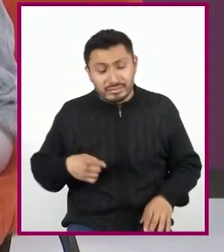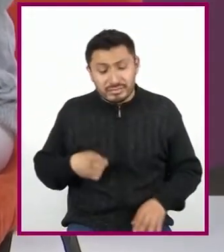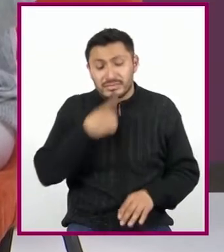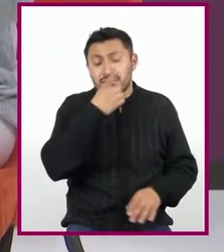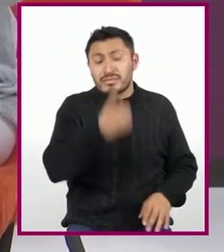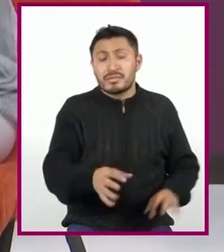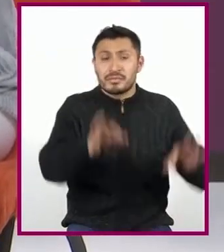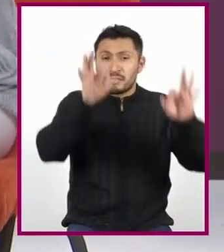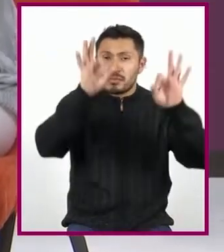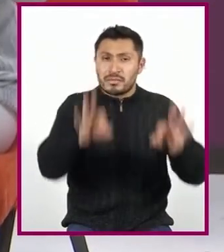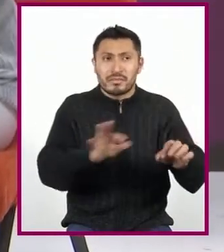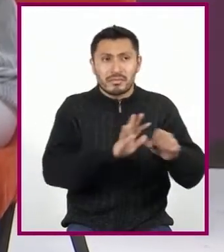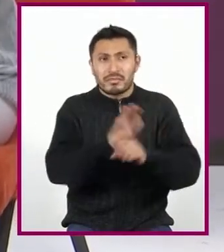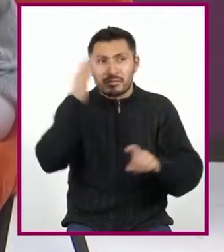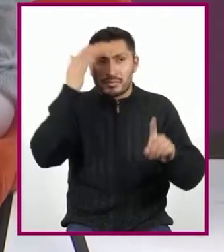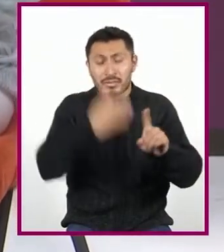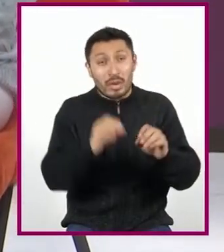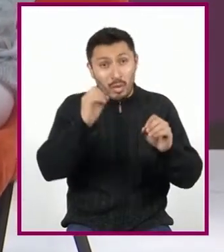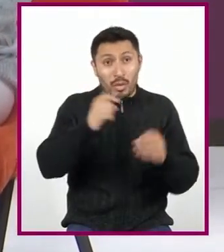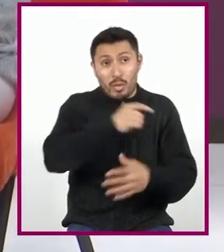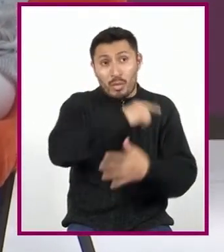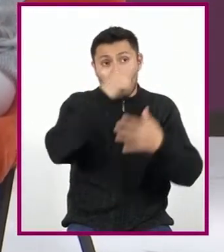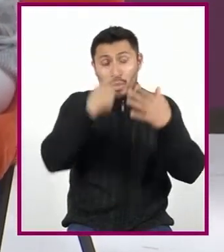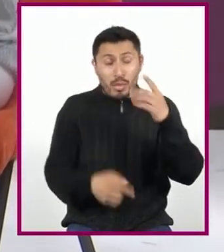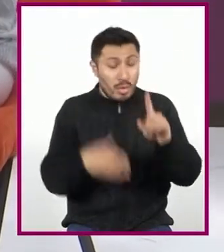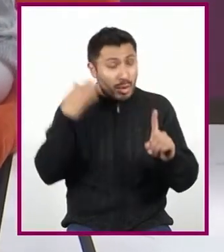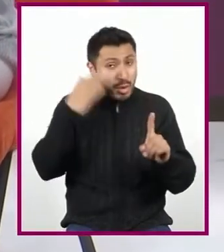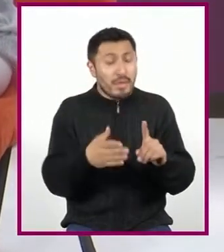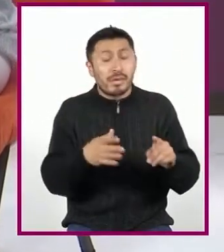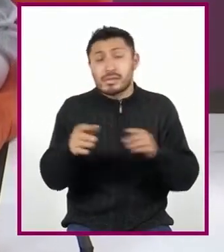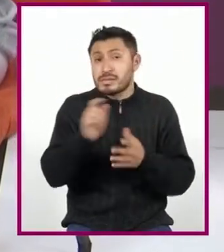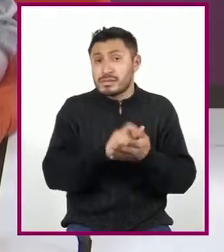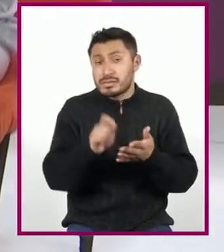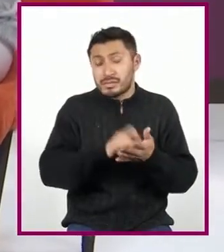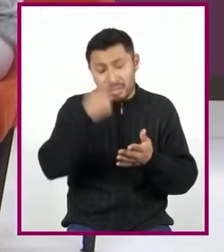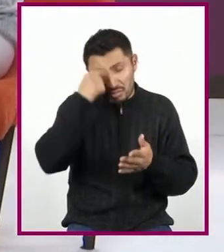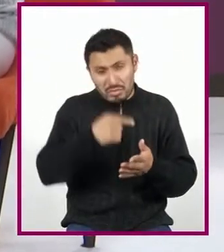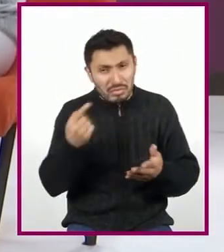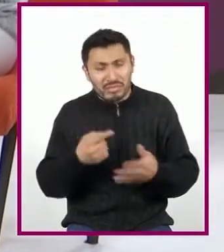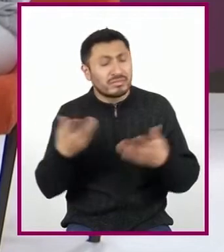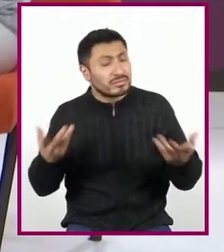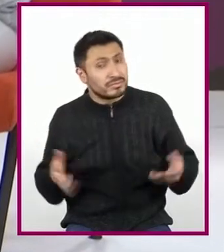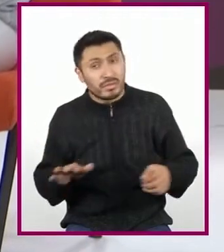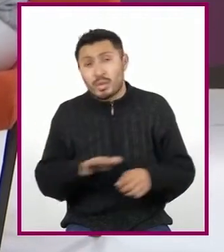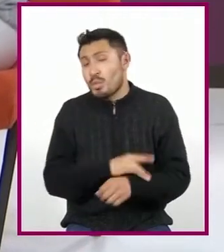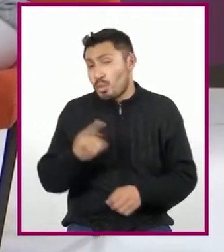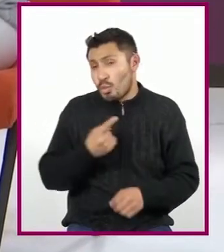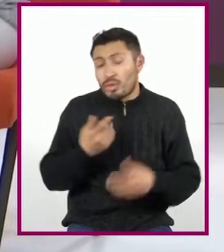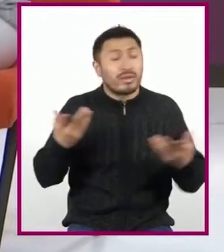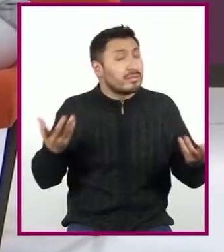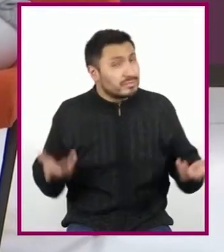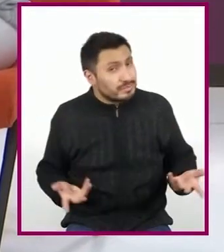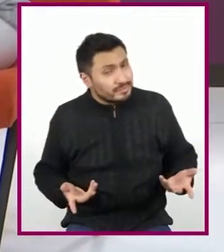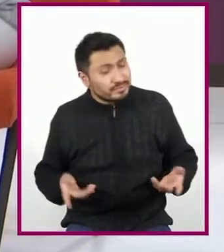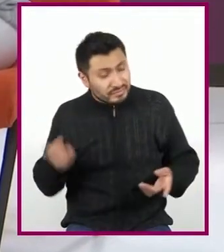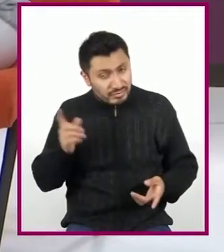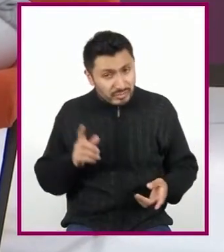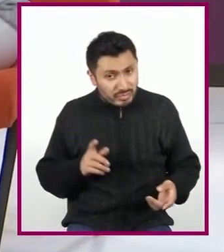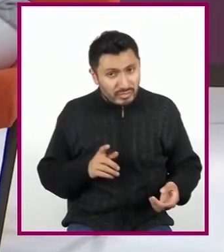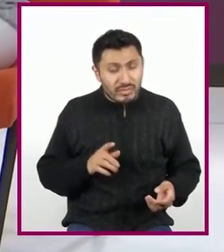Vamos a escuchar las intervenciones de Carol sobre la forma de redactar un prólogo. ¿Qué es lo que debo escribir en